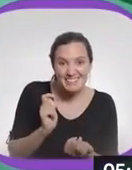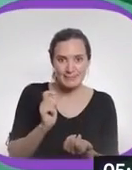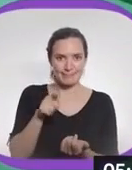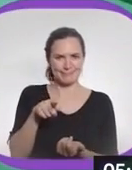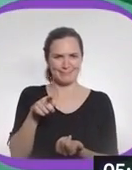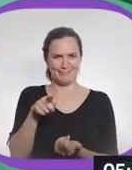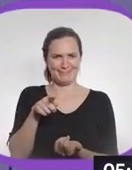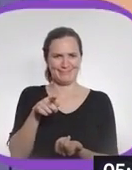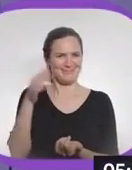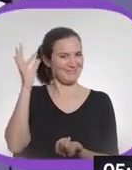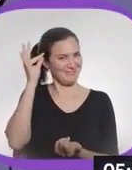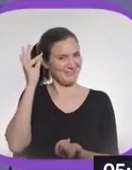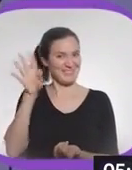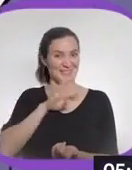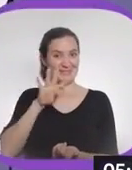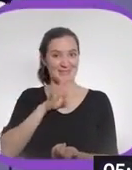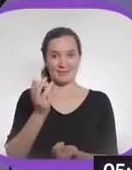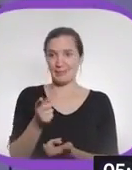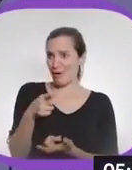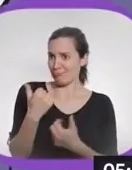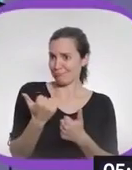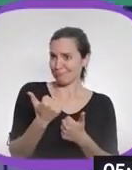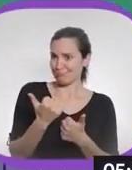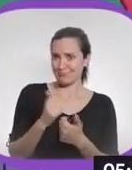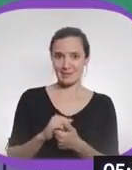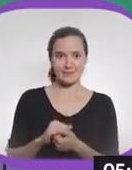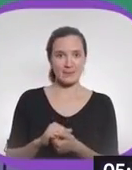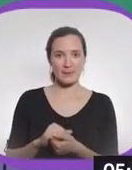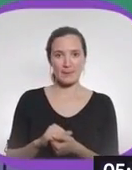¡Esa es una rubia! ¿Qué tal te va?